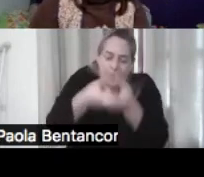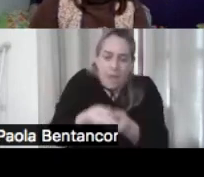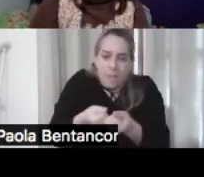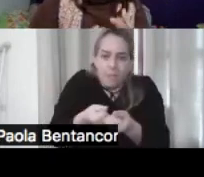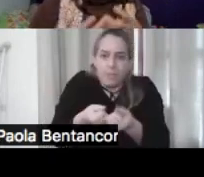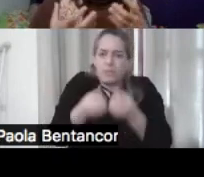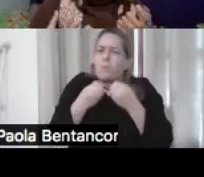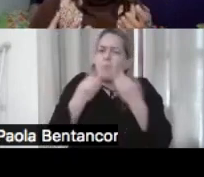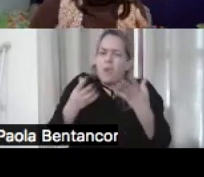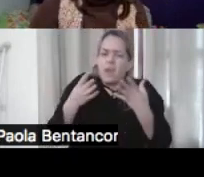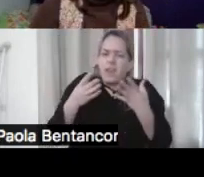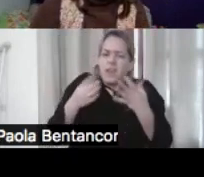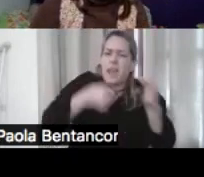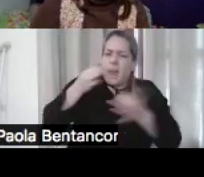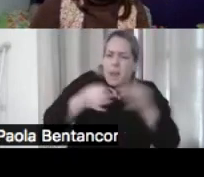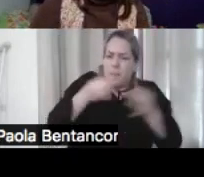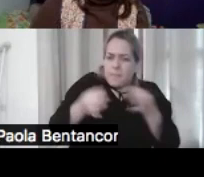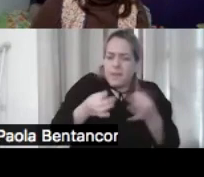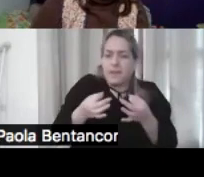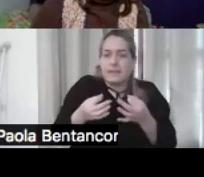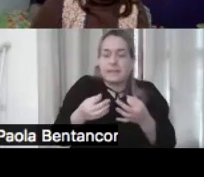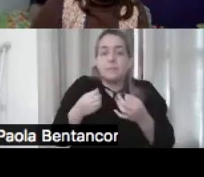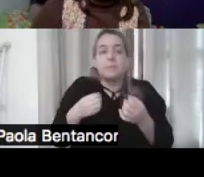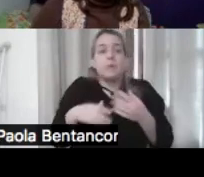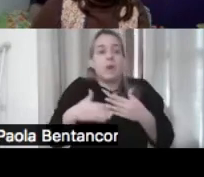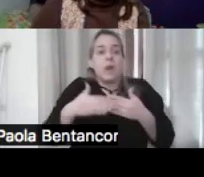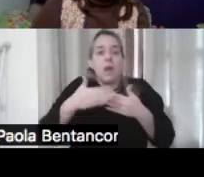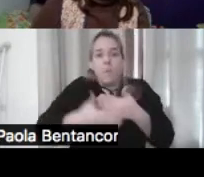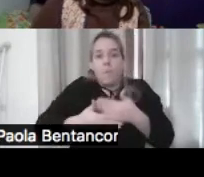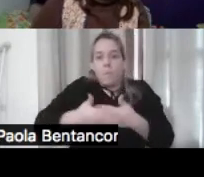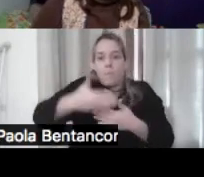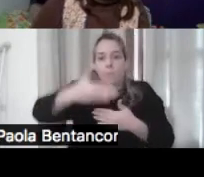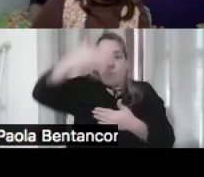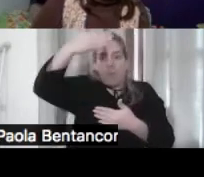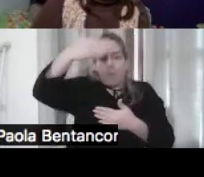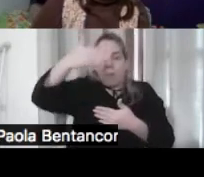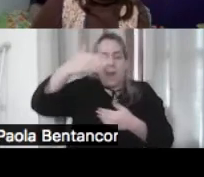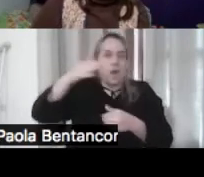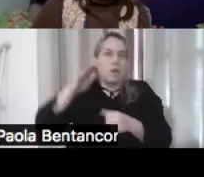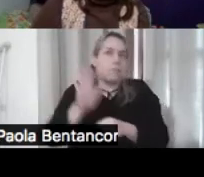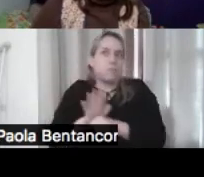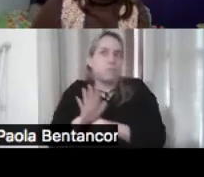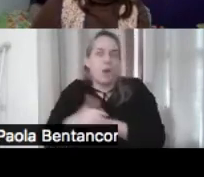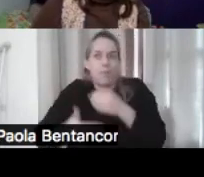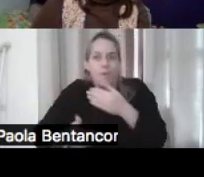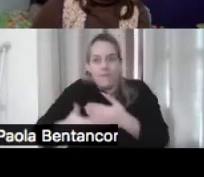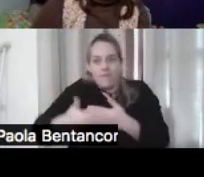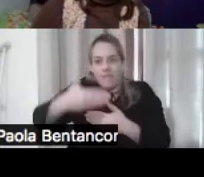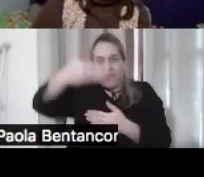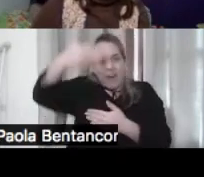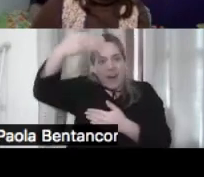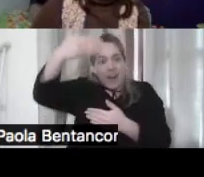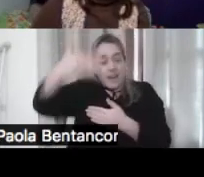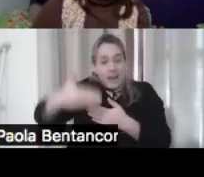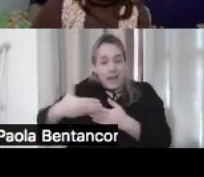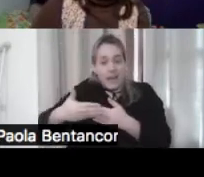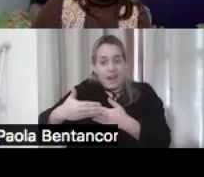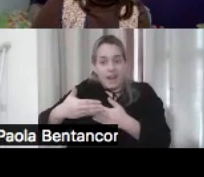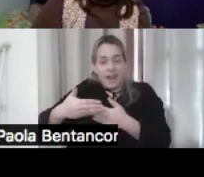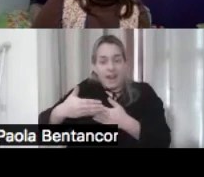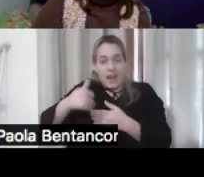intentar destruir o levantar una barrera ideológica muy grave y muy fuerte, que es una forma de discriminación